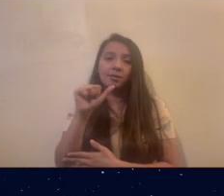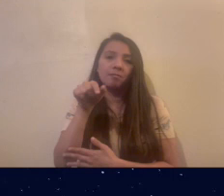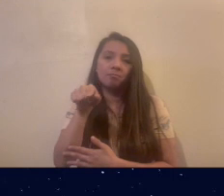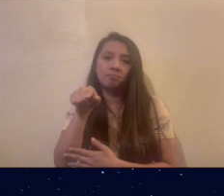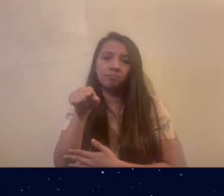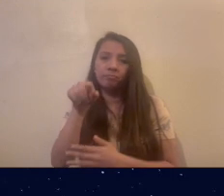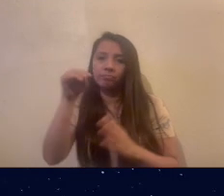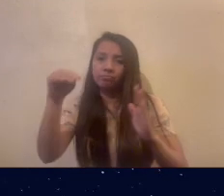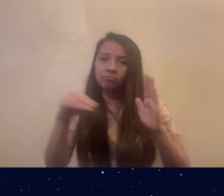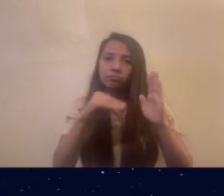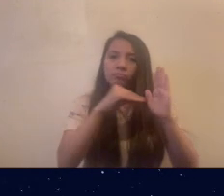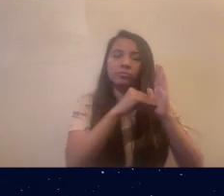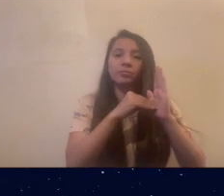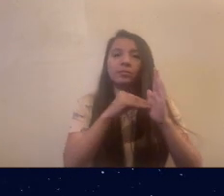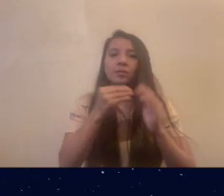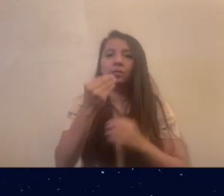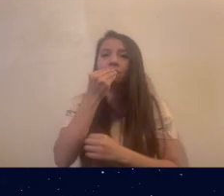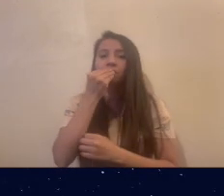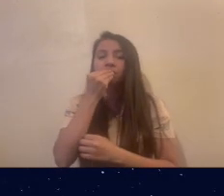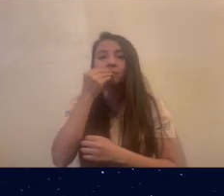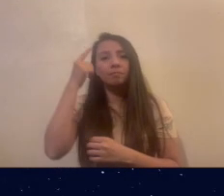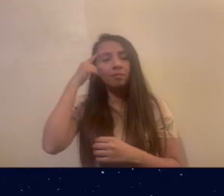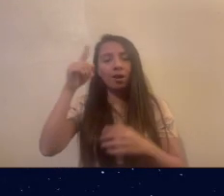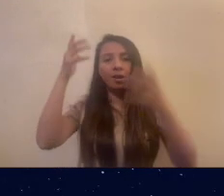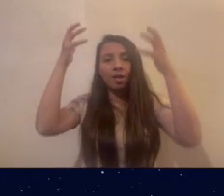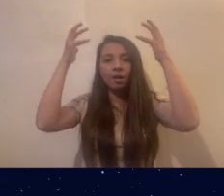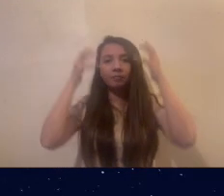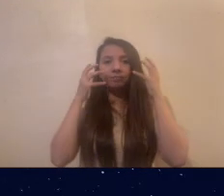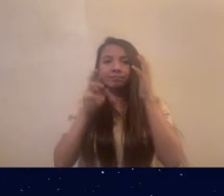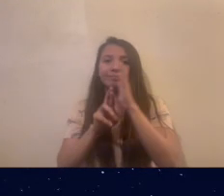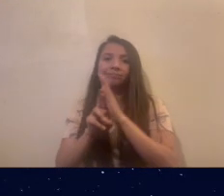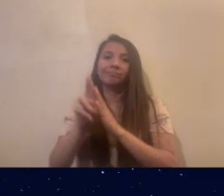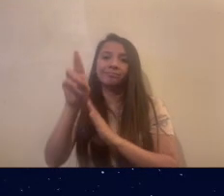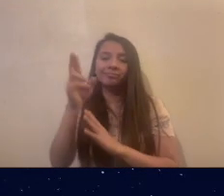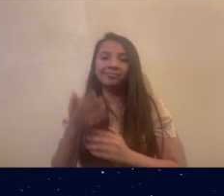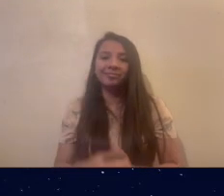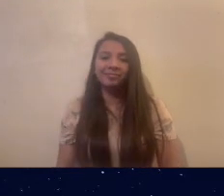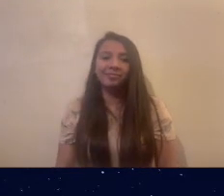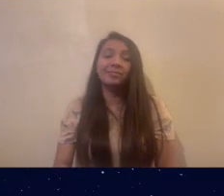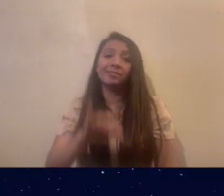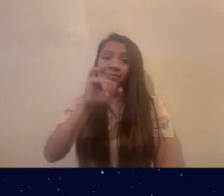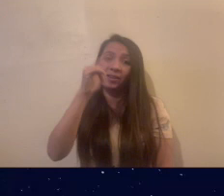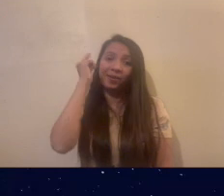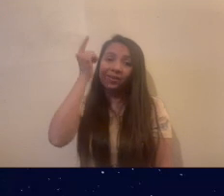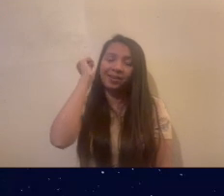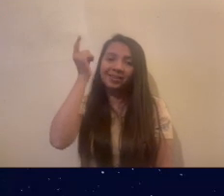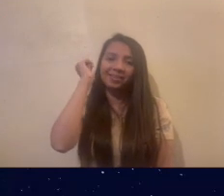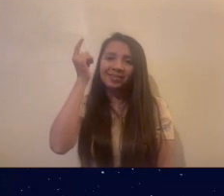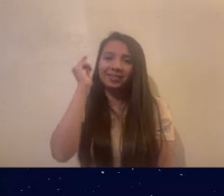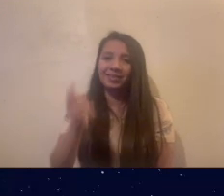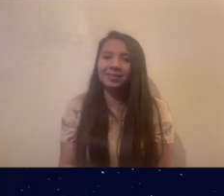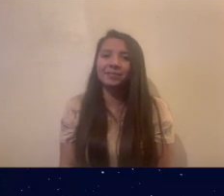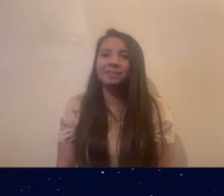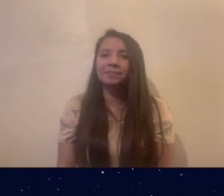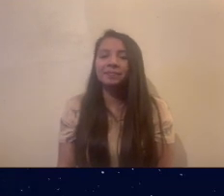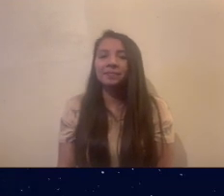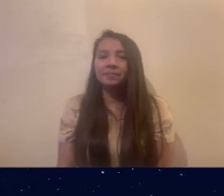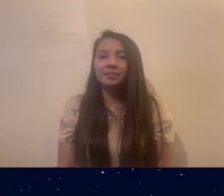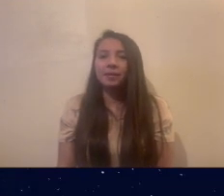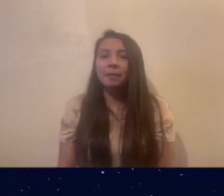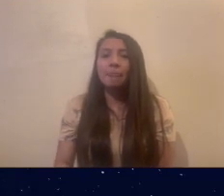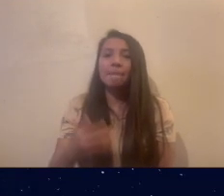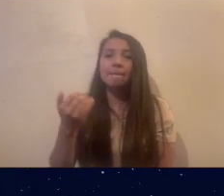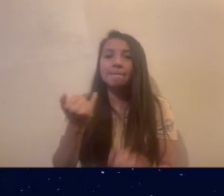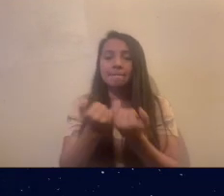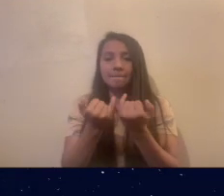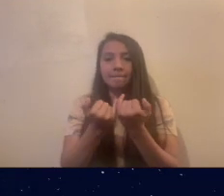parte de los alimentos de los astronautas, ¿no? Ya. Sí, ojalá, sí, ojalá.